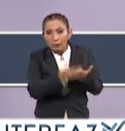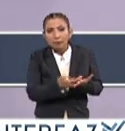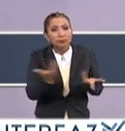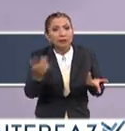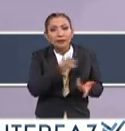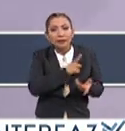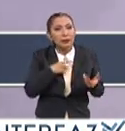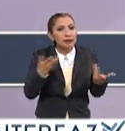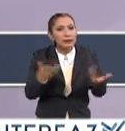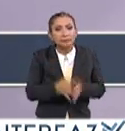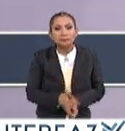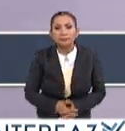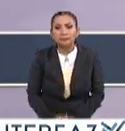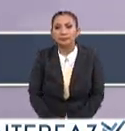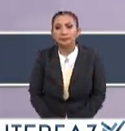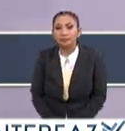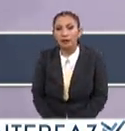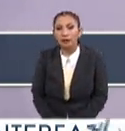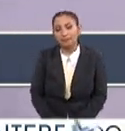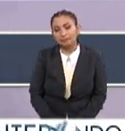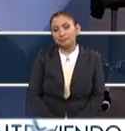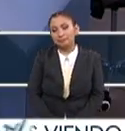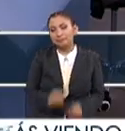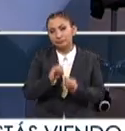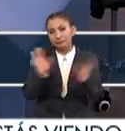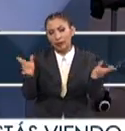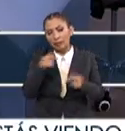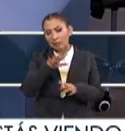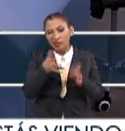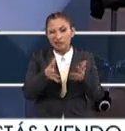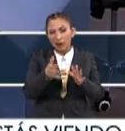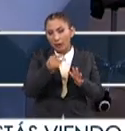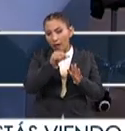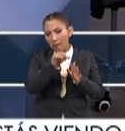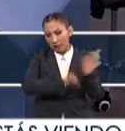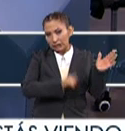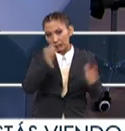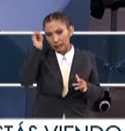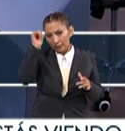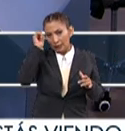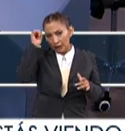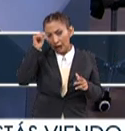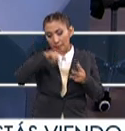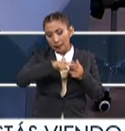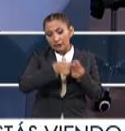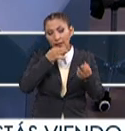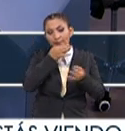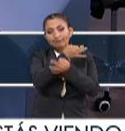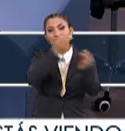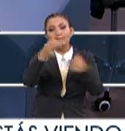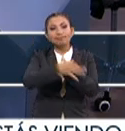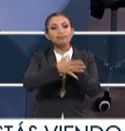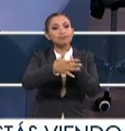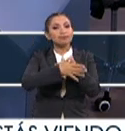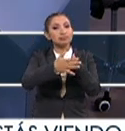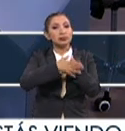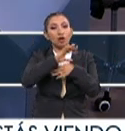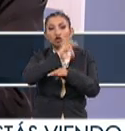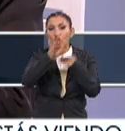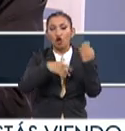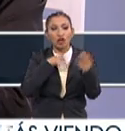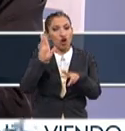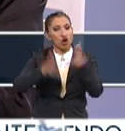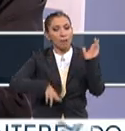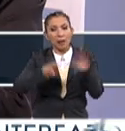orientación? ¿Qué tienen que hacer? Por supuesto que por allí del mes de abril empieza a salir nuestra convocatoria como todas